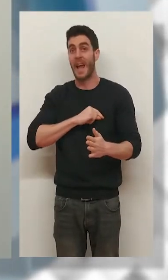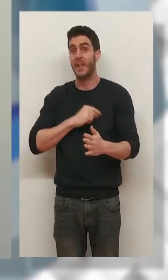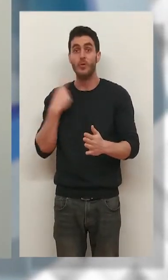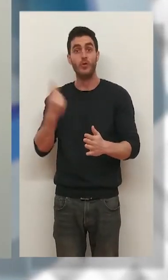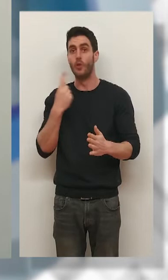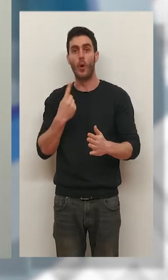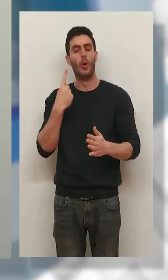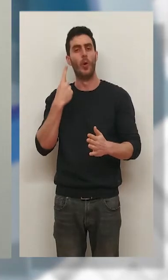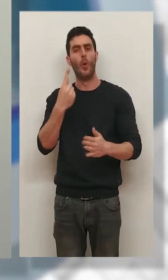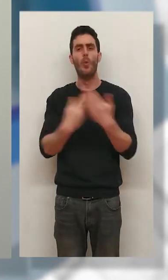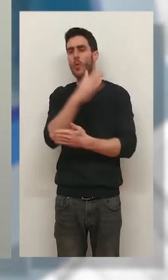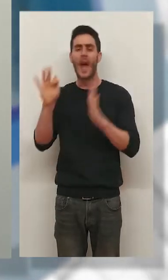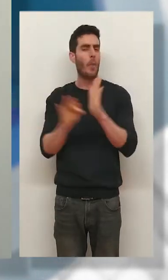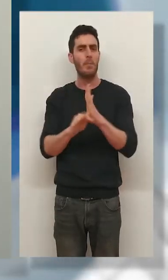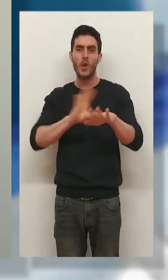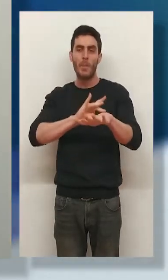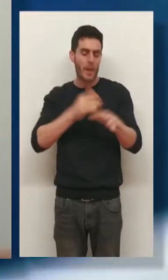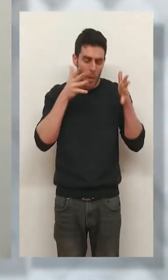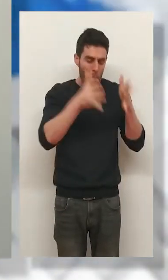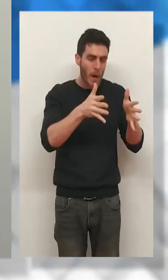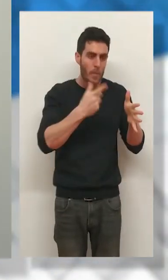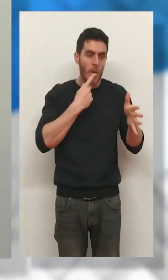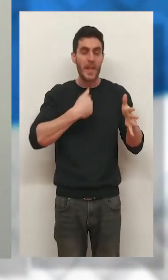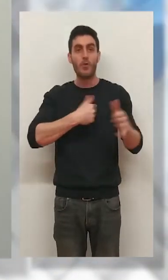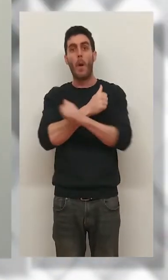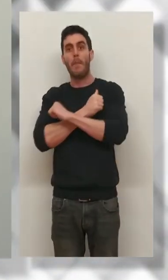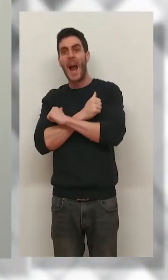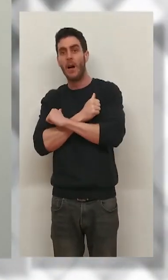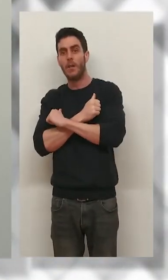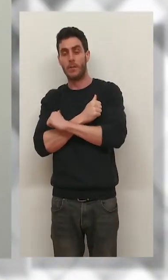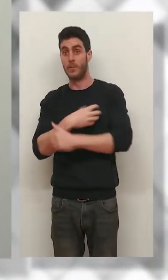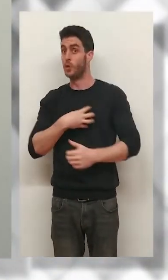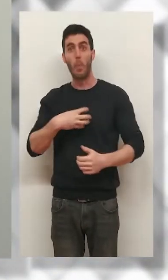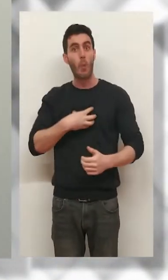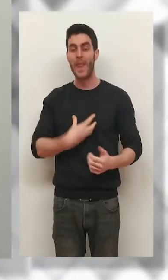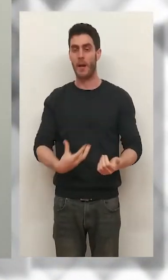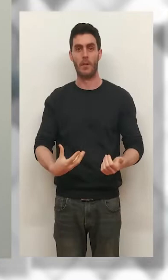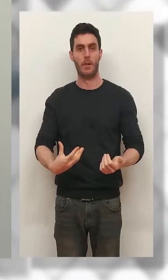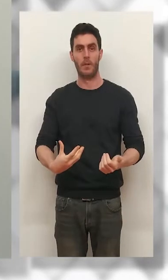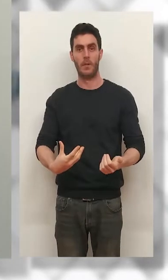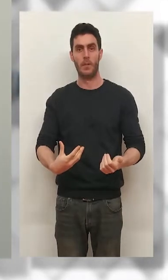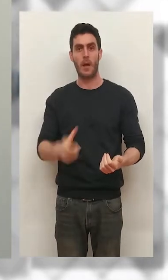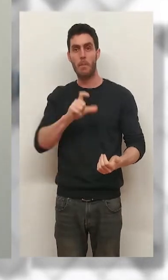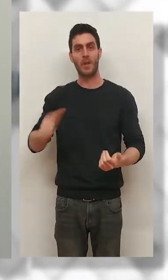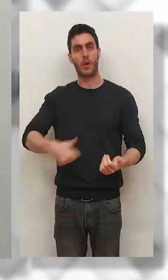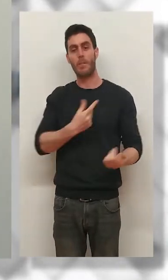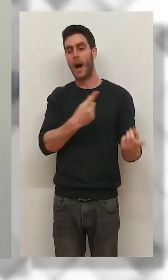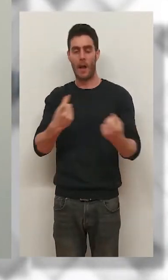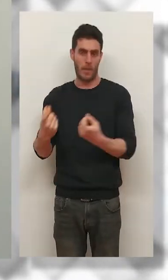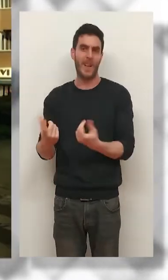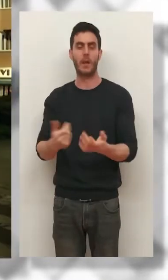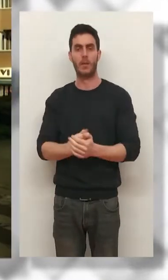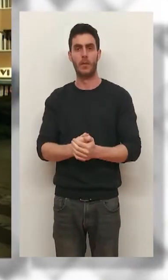estar 24 horas con un paciente. No puedes decir, voy a esperar. No te da tiempo. Hay más gente que te